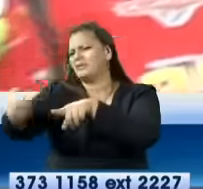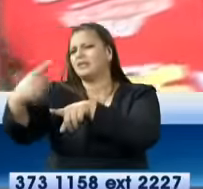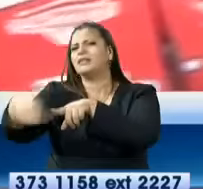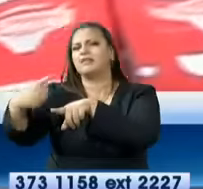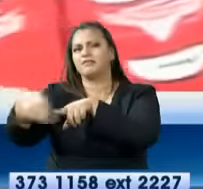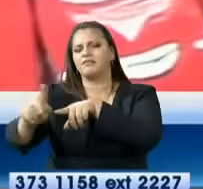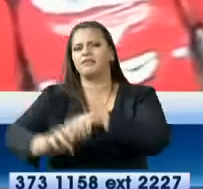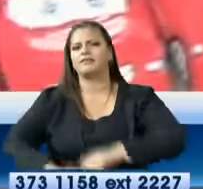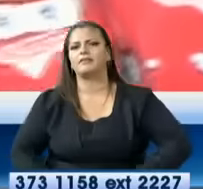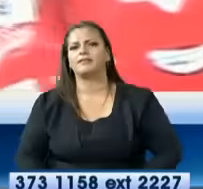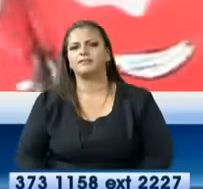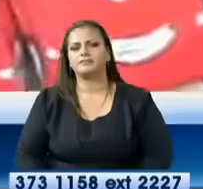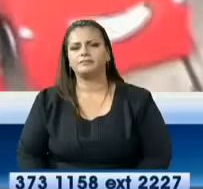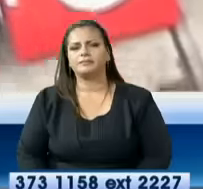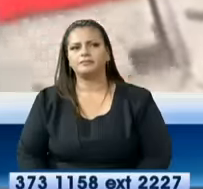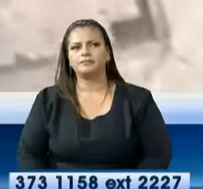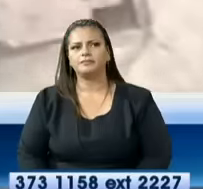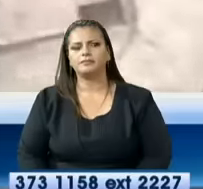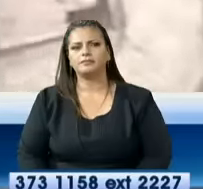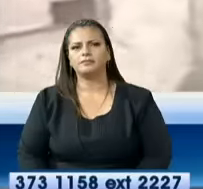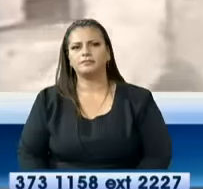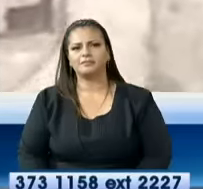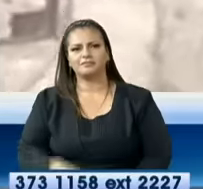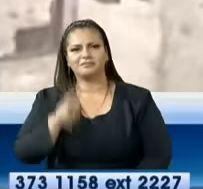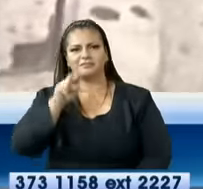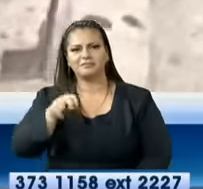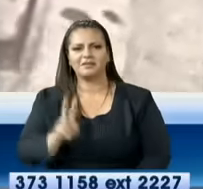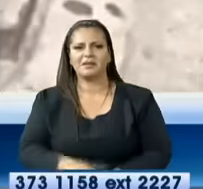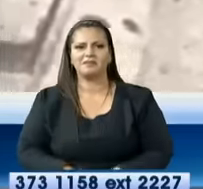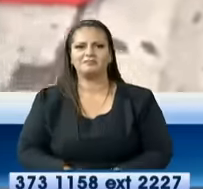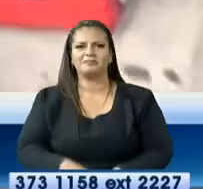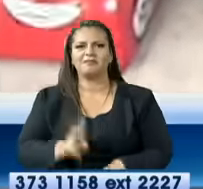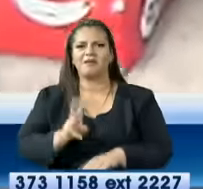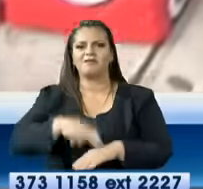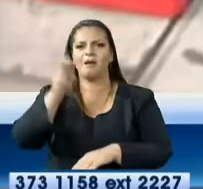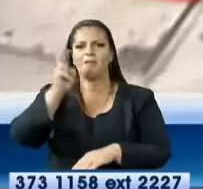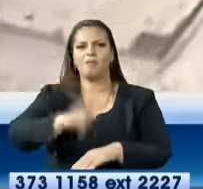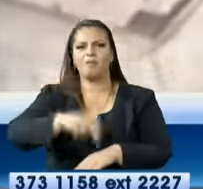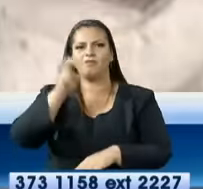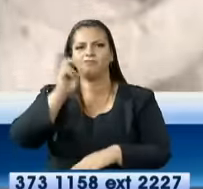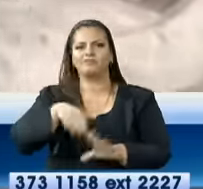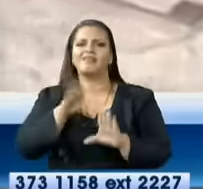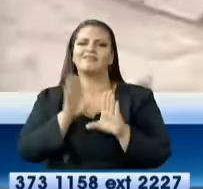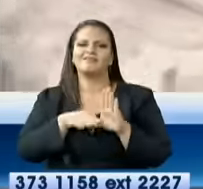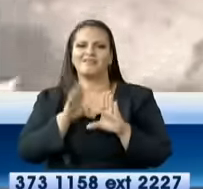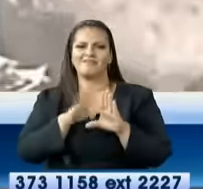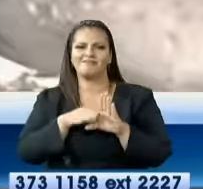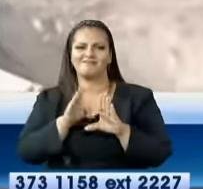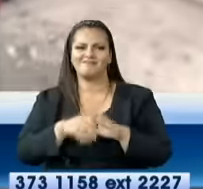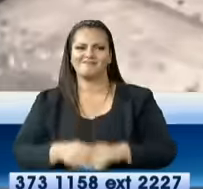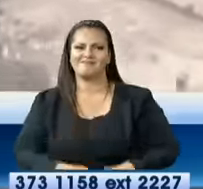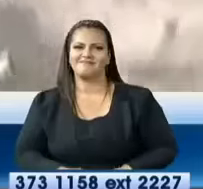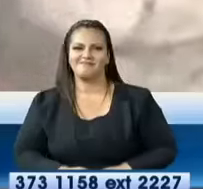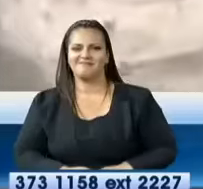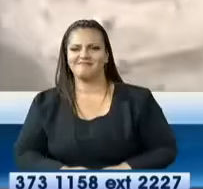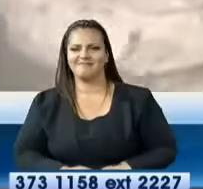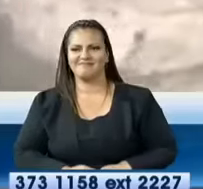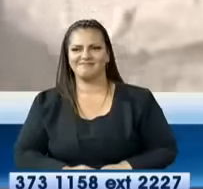un rato también hablábamos de este... La farandulera, esa sí. La farandulera. Sí, la zapa de la vecina. Usted también